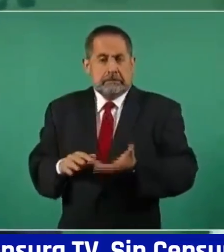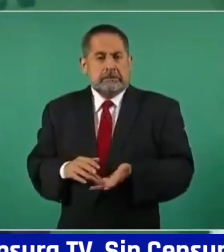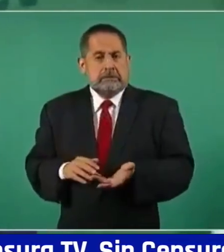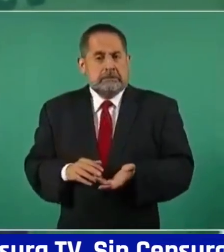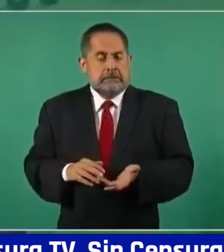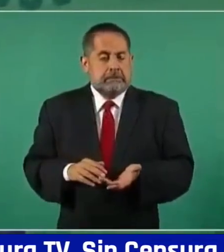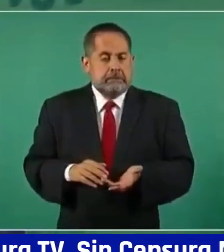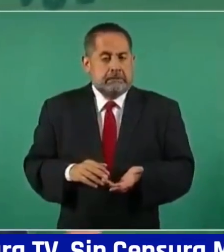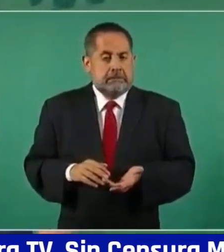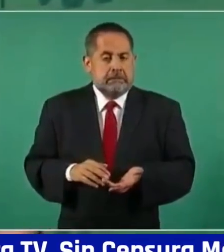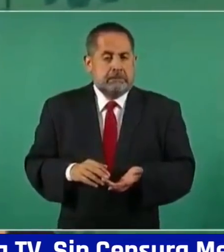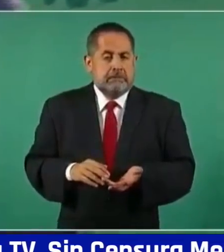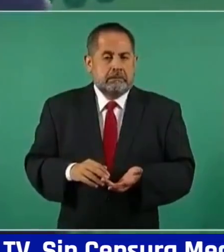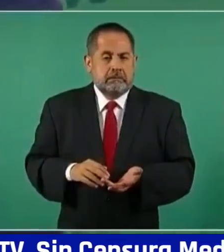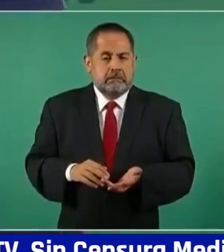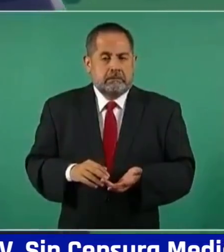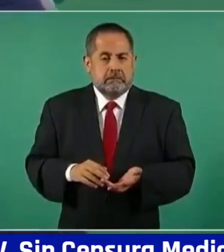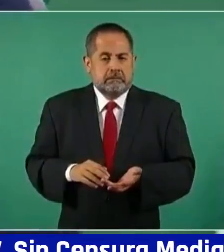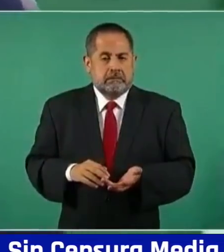¿sí?,